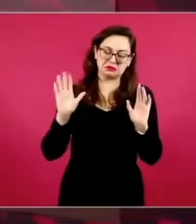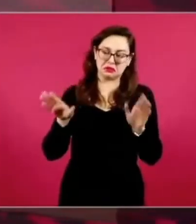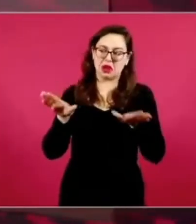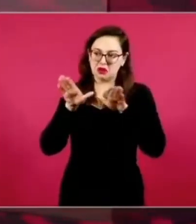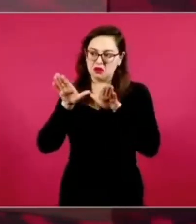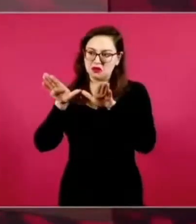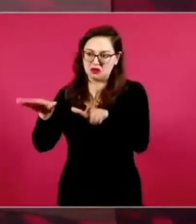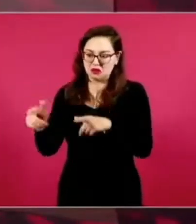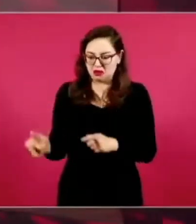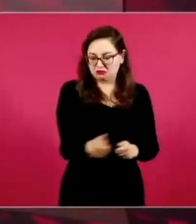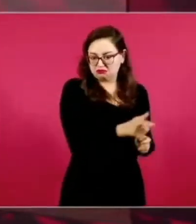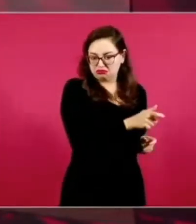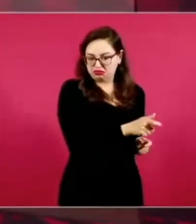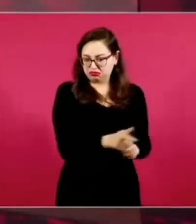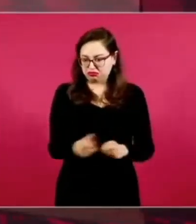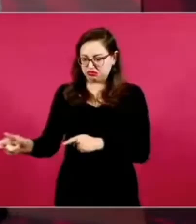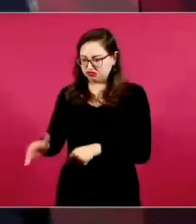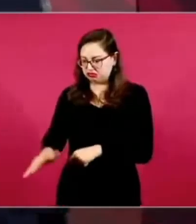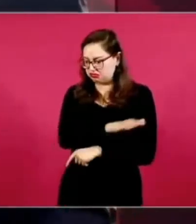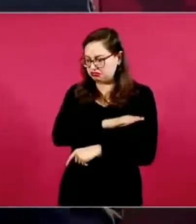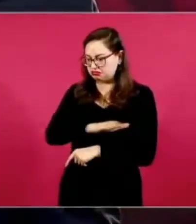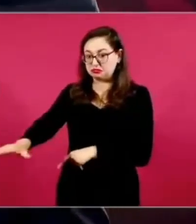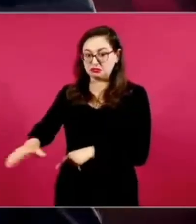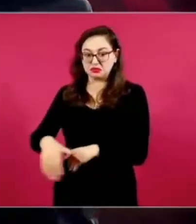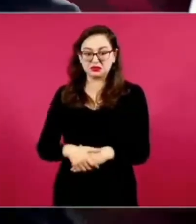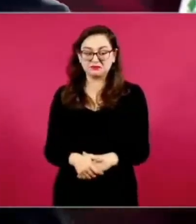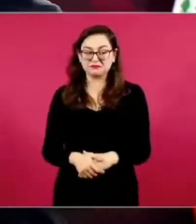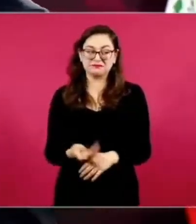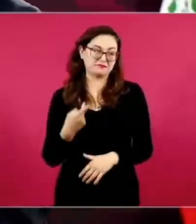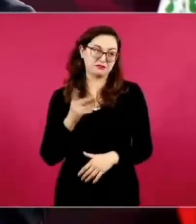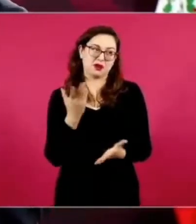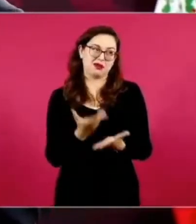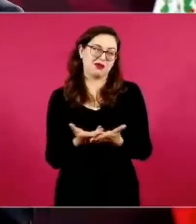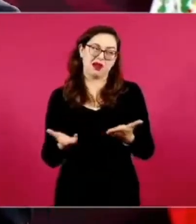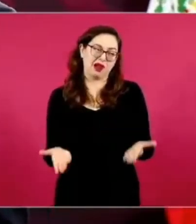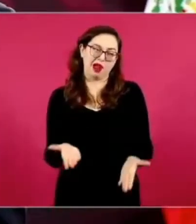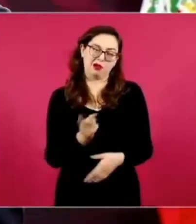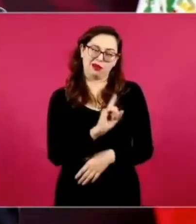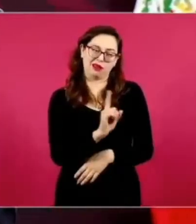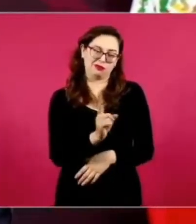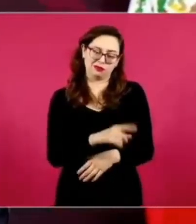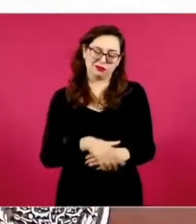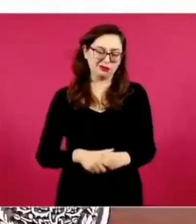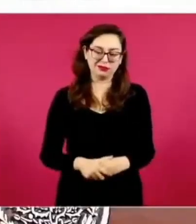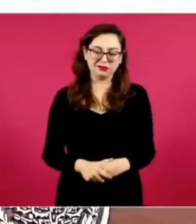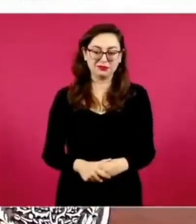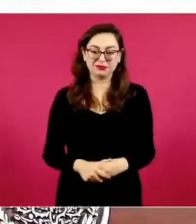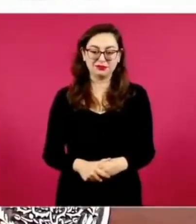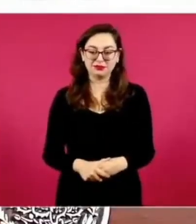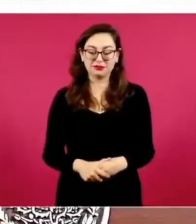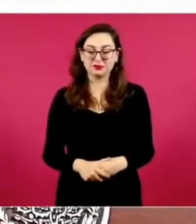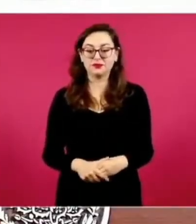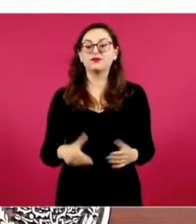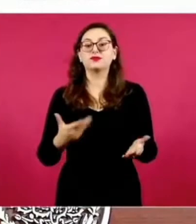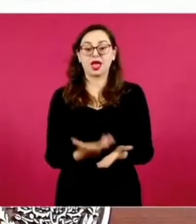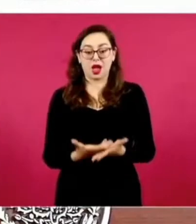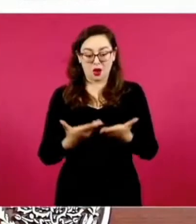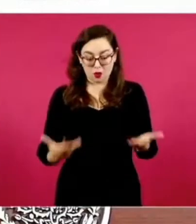resulta que el comandante supremo de las Fuerzas Armadas, el presidente